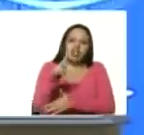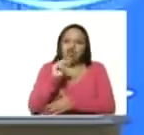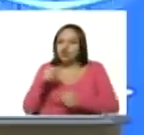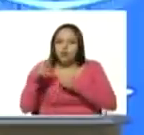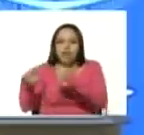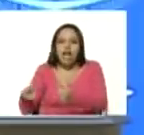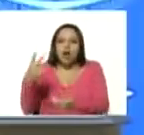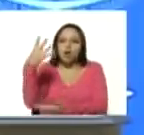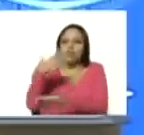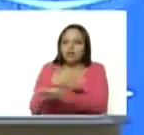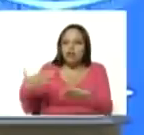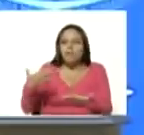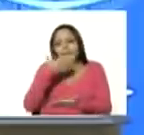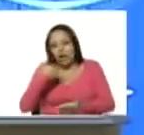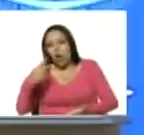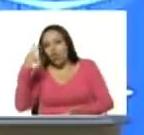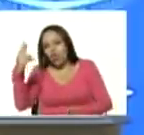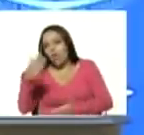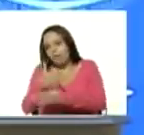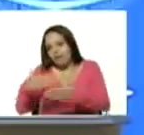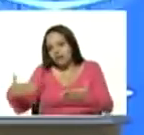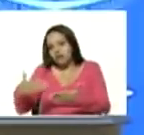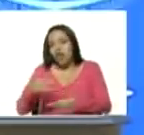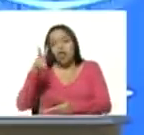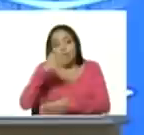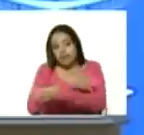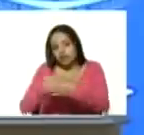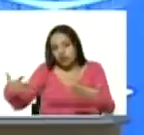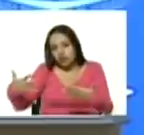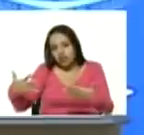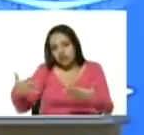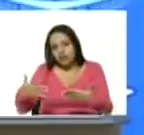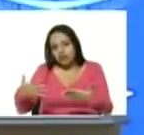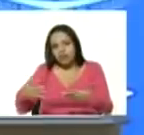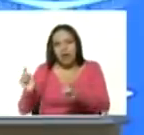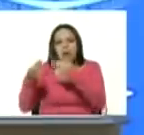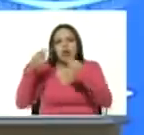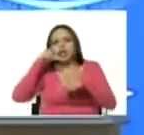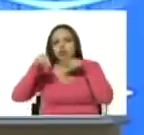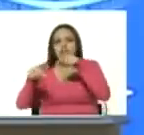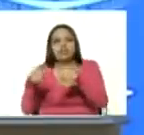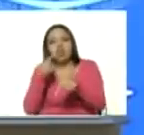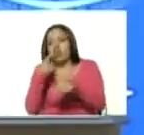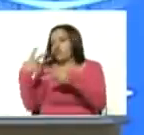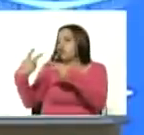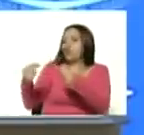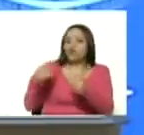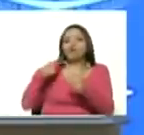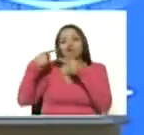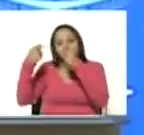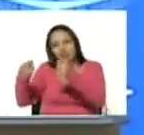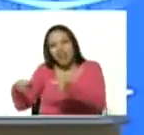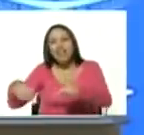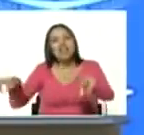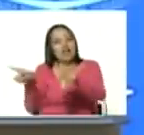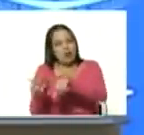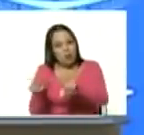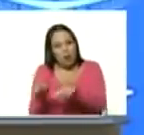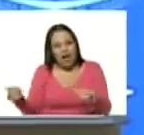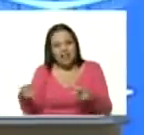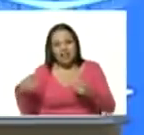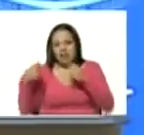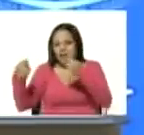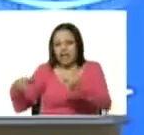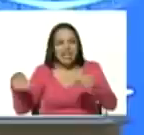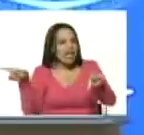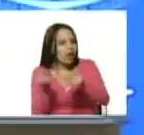dar 2 millones para que publiques tus mentiras en Twitter. No, dicen, ustedes van a seguir recibiendo exactamente lo mismo, lo dice Vergara